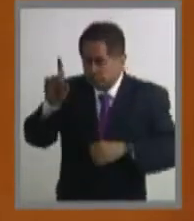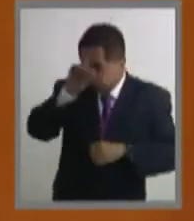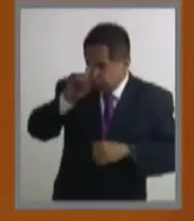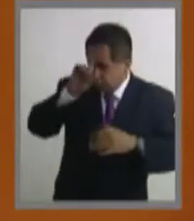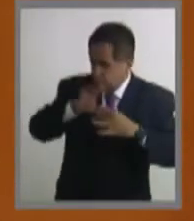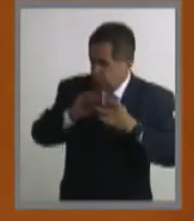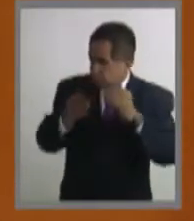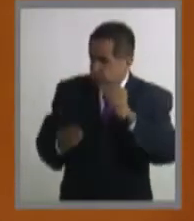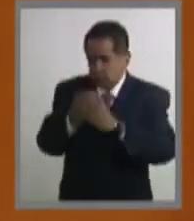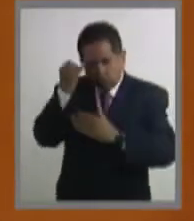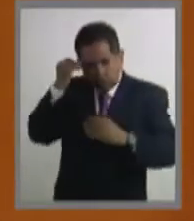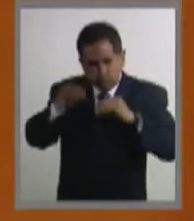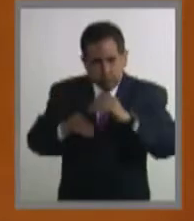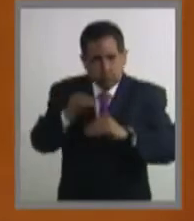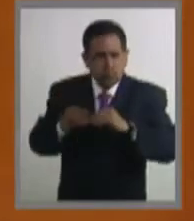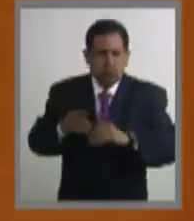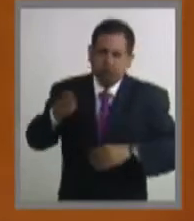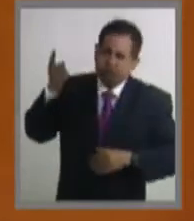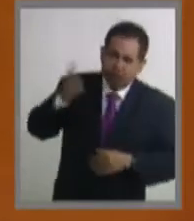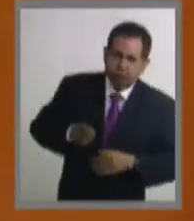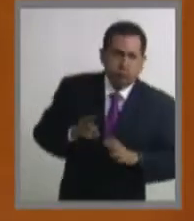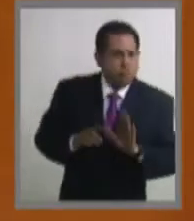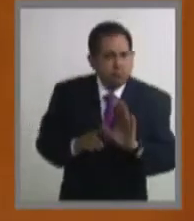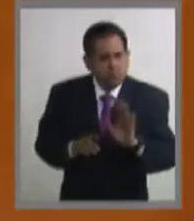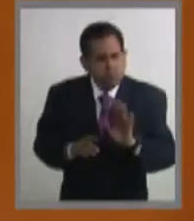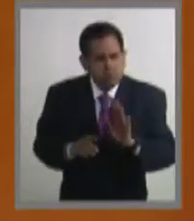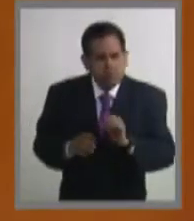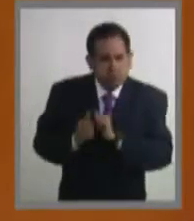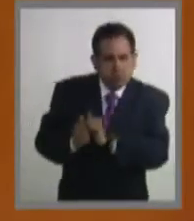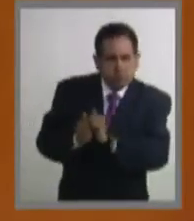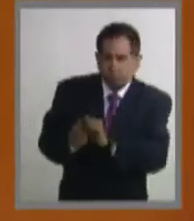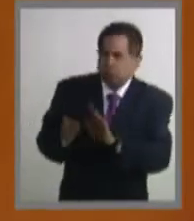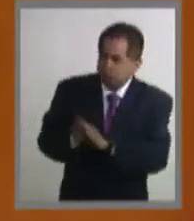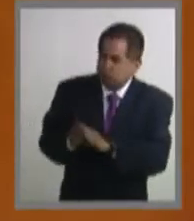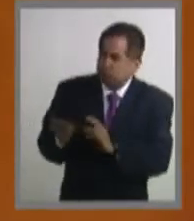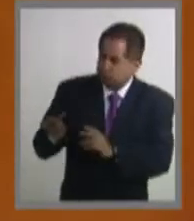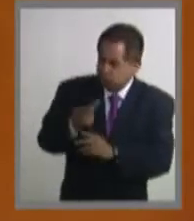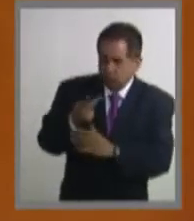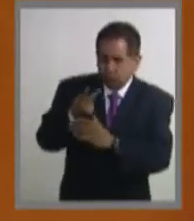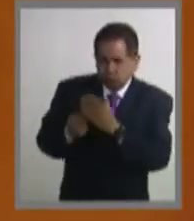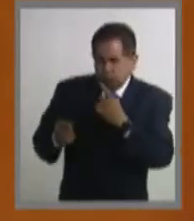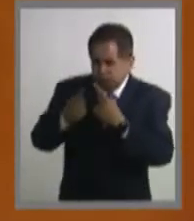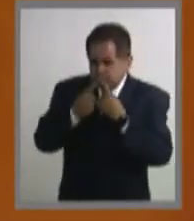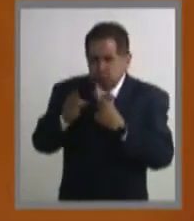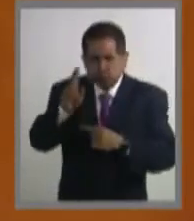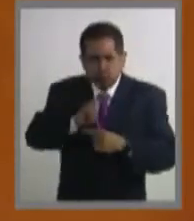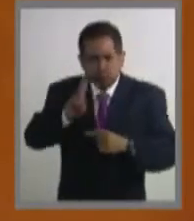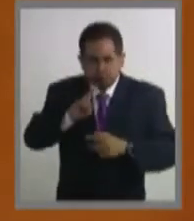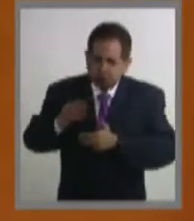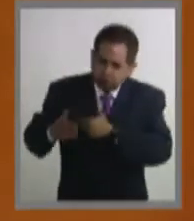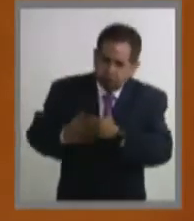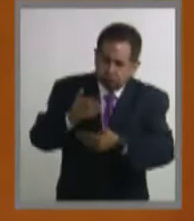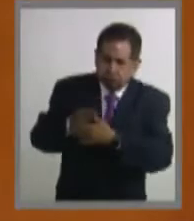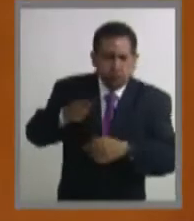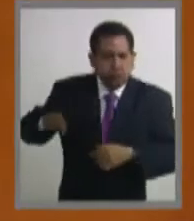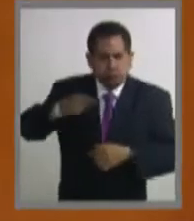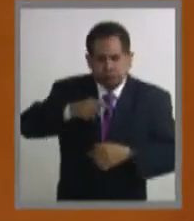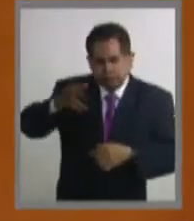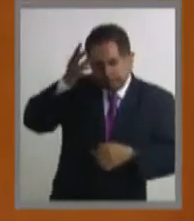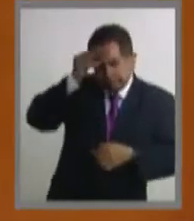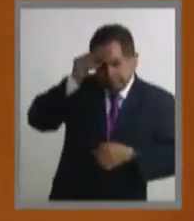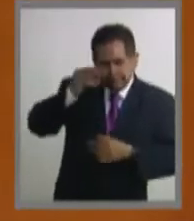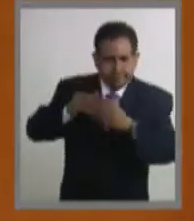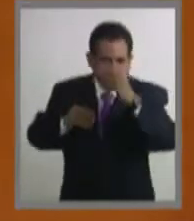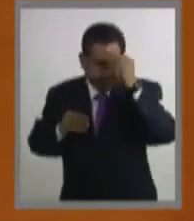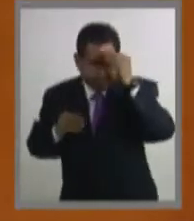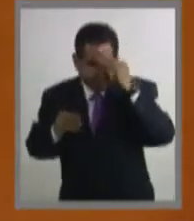de innovación, no imponiéndolos, sino haciendo con ellos un ejercicio de aprender